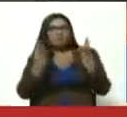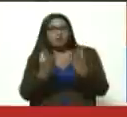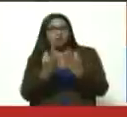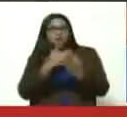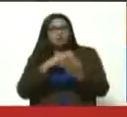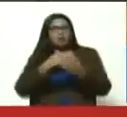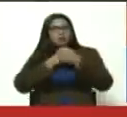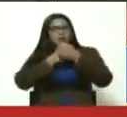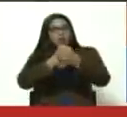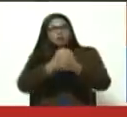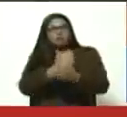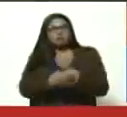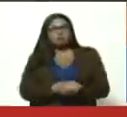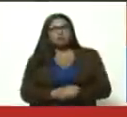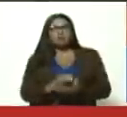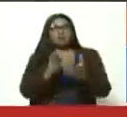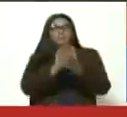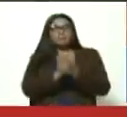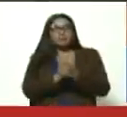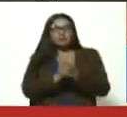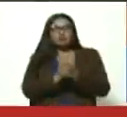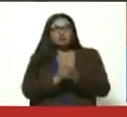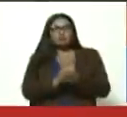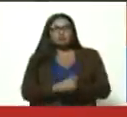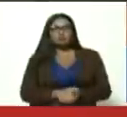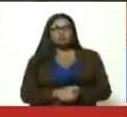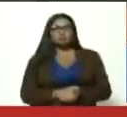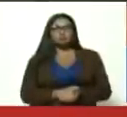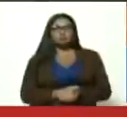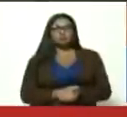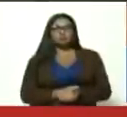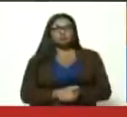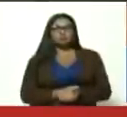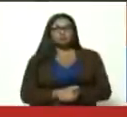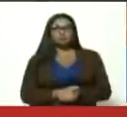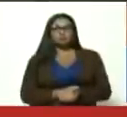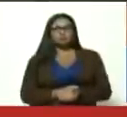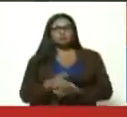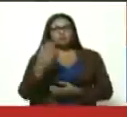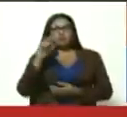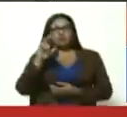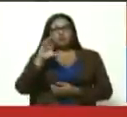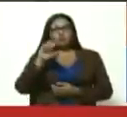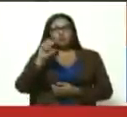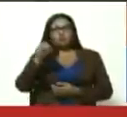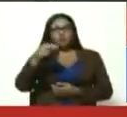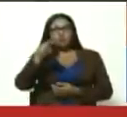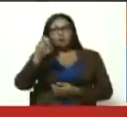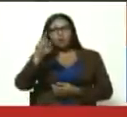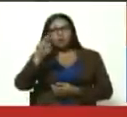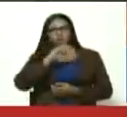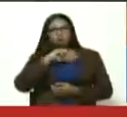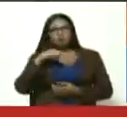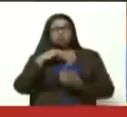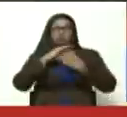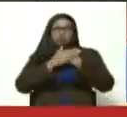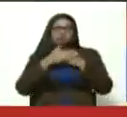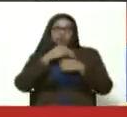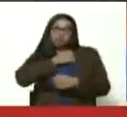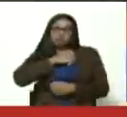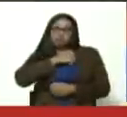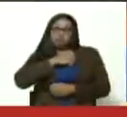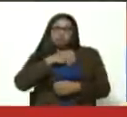nuestros queridos compañeros familiares y amigos de nuestro querido compañero el viajero héctor agüer o en nuestras palabras de condolencia